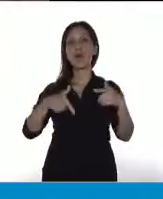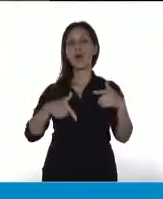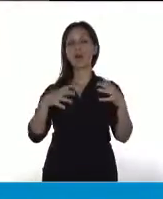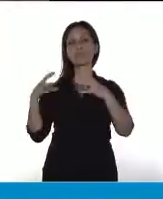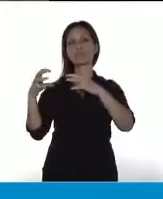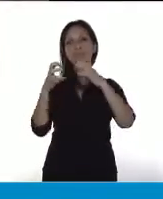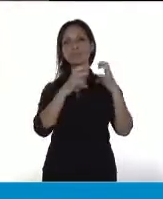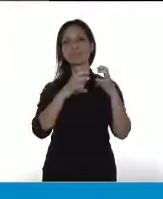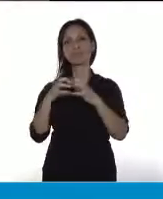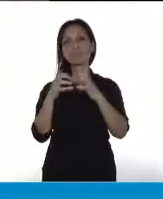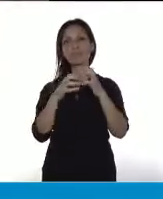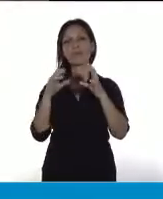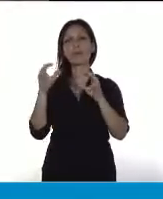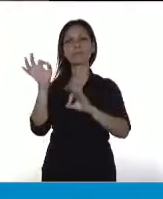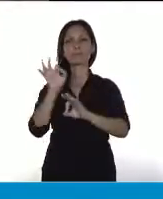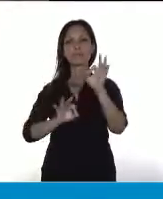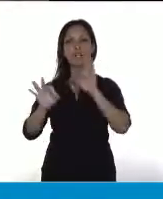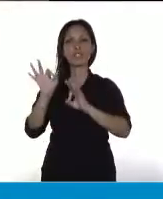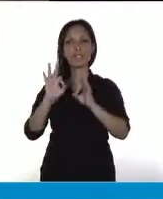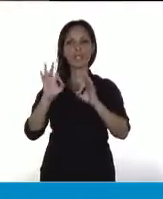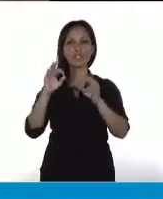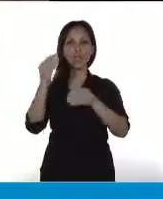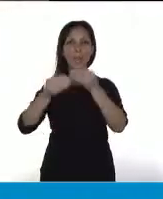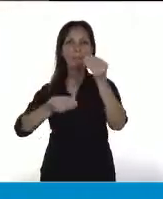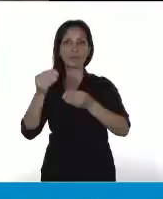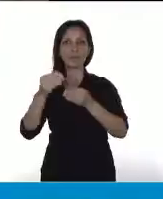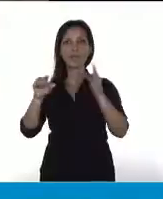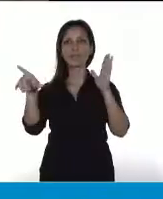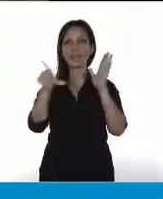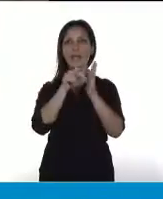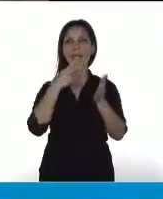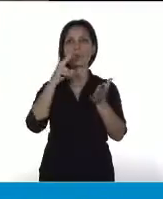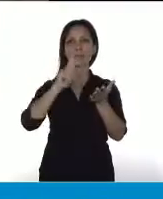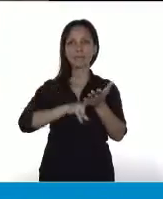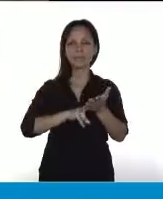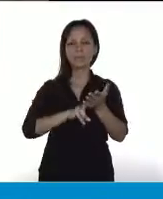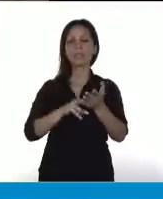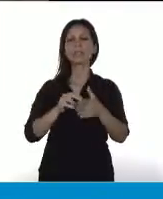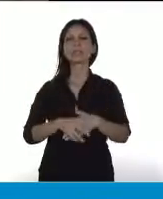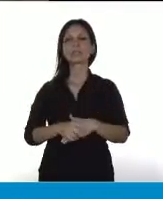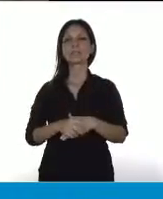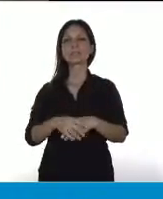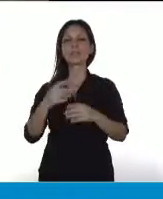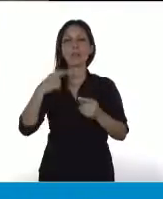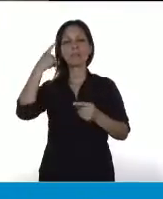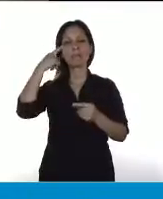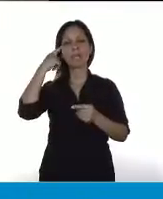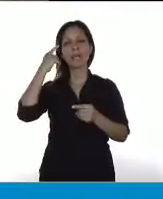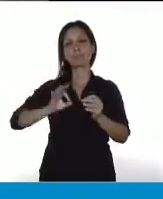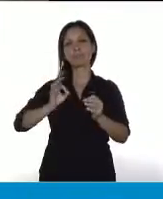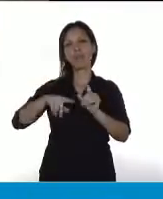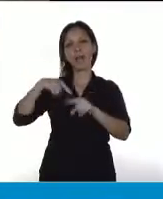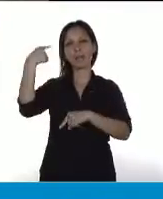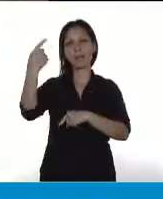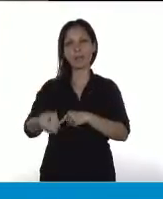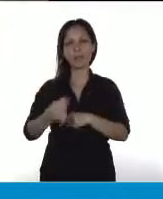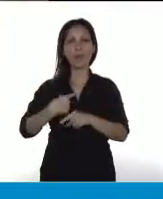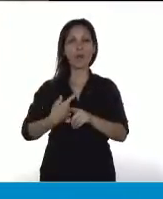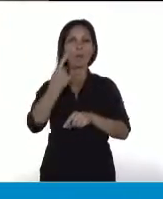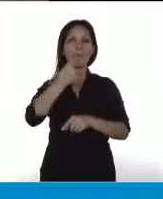tratando el presupuesto y la ley impositiva que estructuran las prioridades hacia el próximo año, y lo primero que quiero decir es